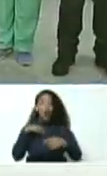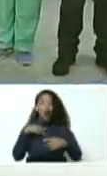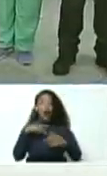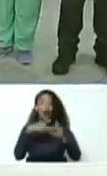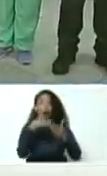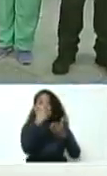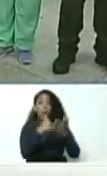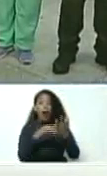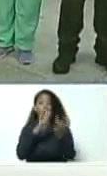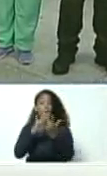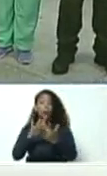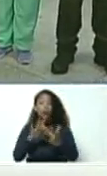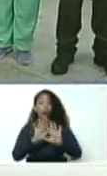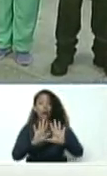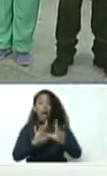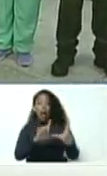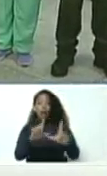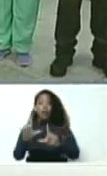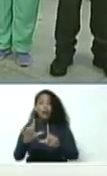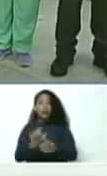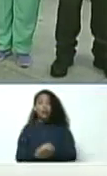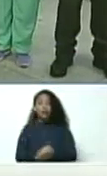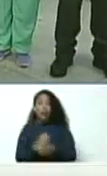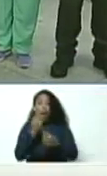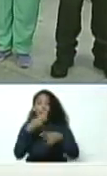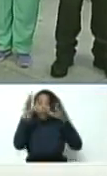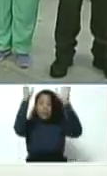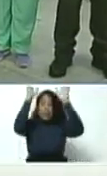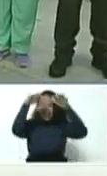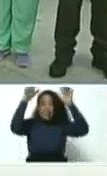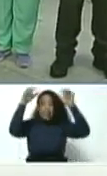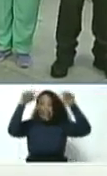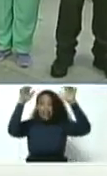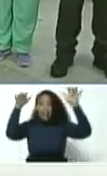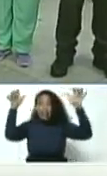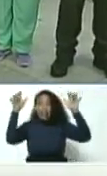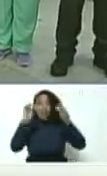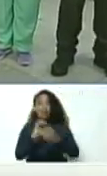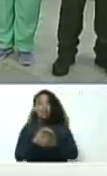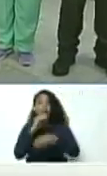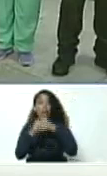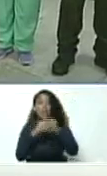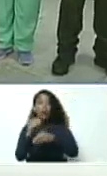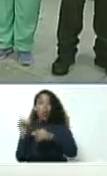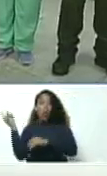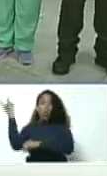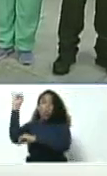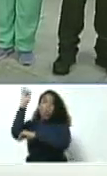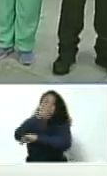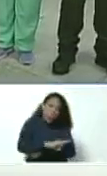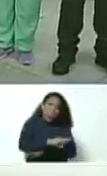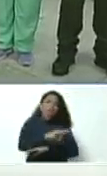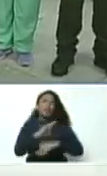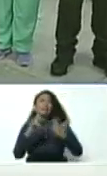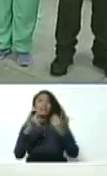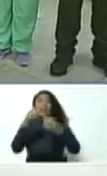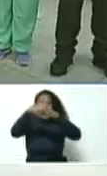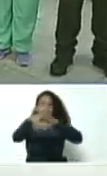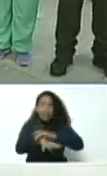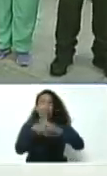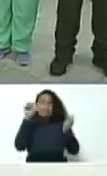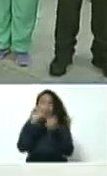el pase previsto, y bueno, el torrencial aguacero trajo árboles, raíces, sedimento,